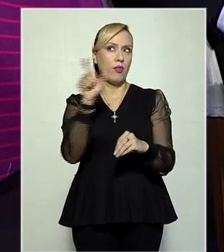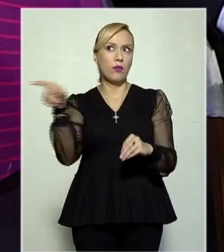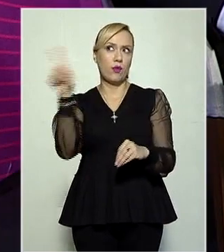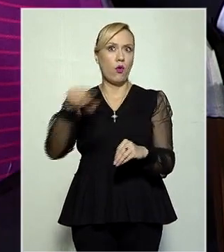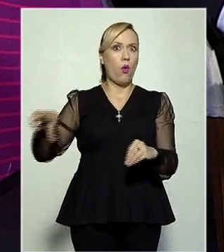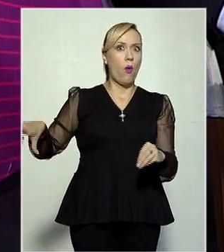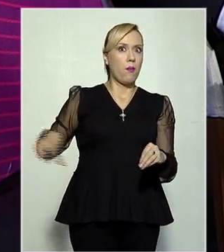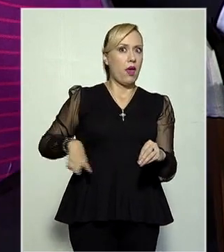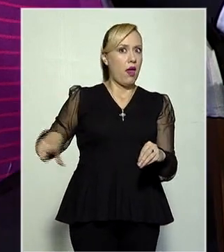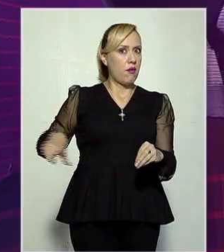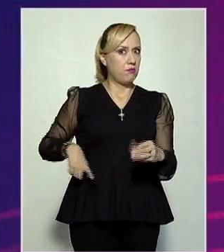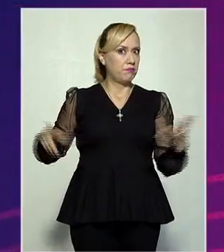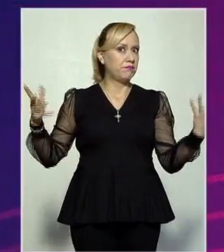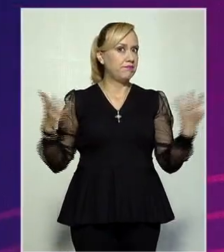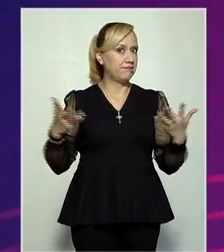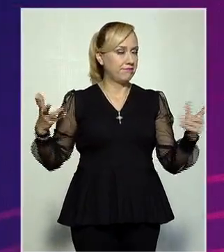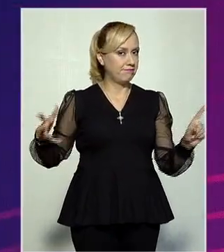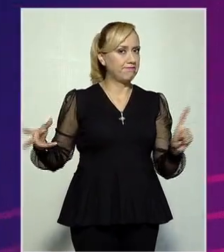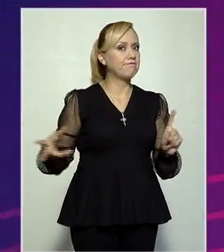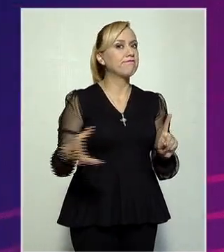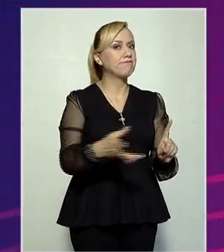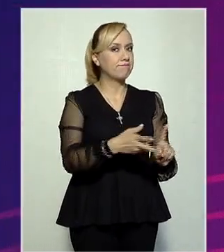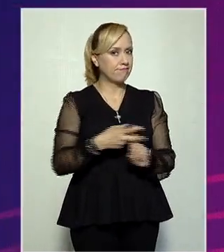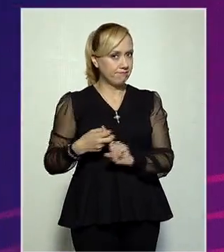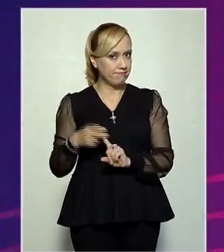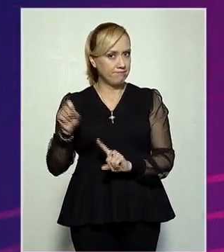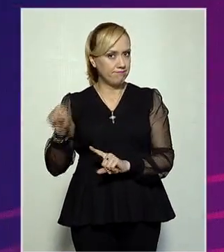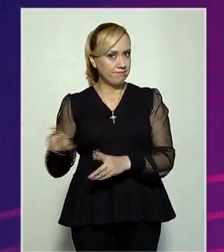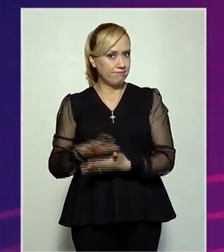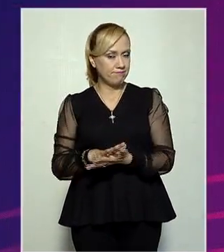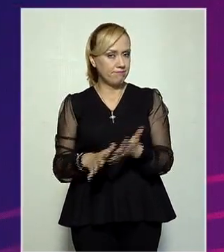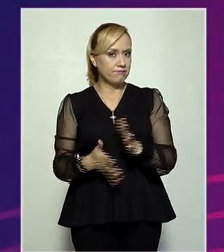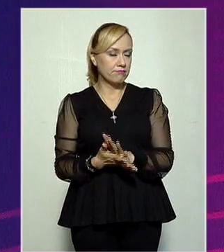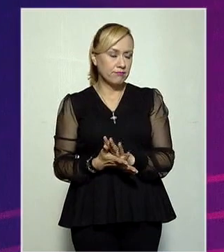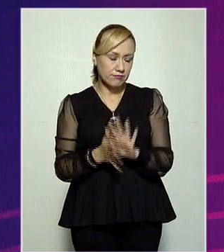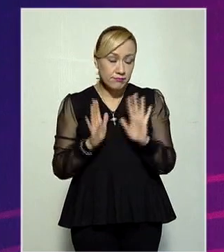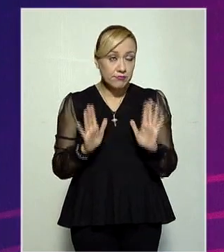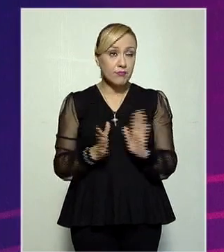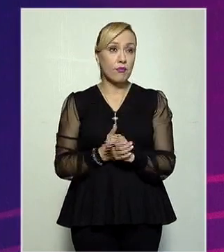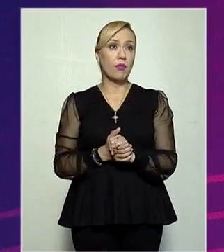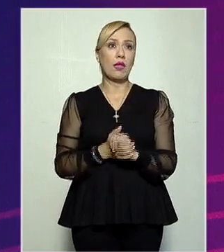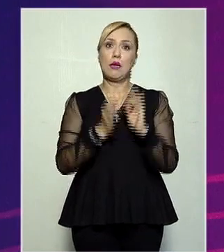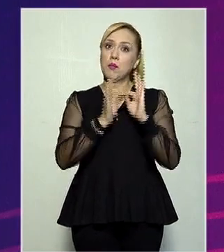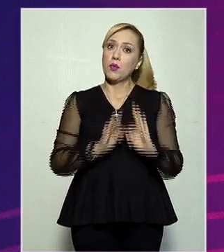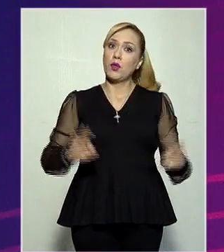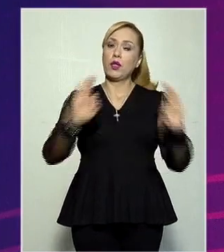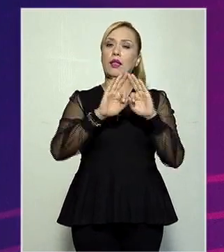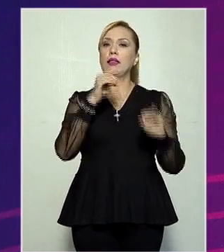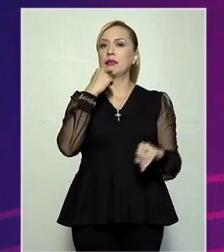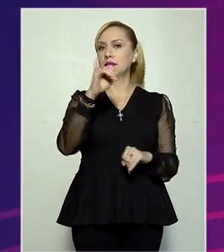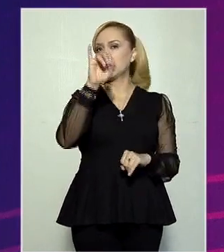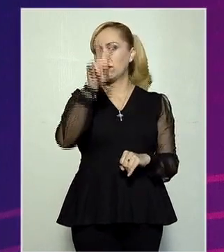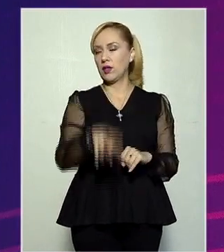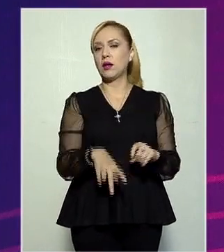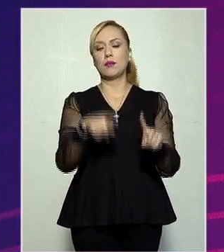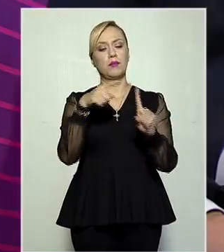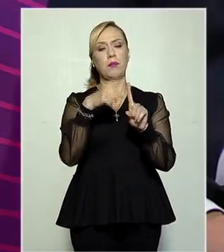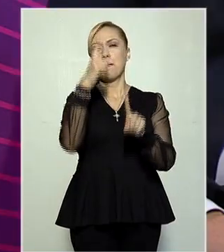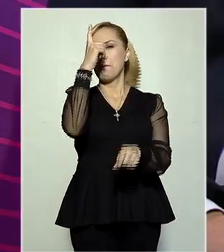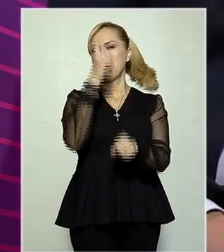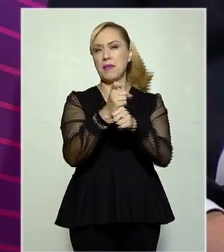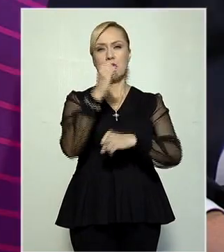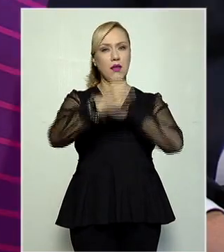estatales. Creo que eso también es algo de lo relevante cuando hablamos de estos principios rectores, porque es el primer